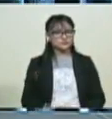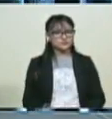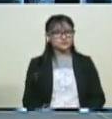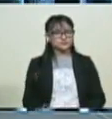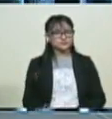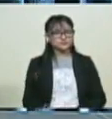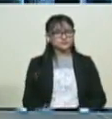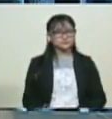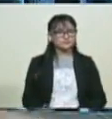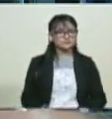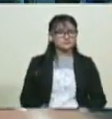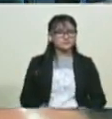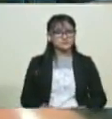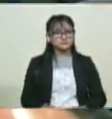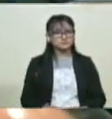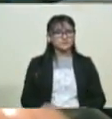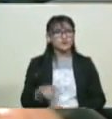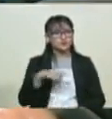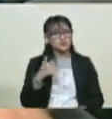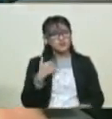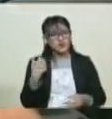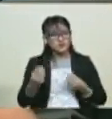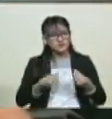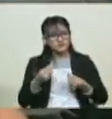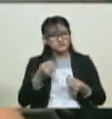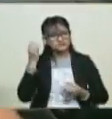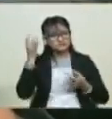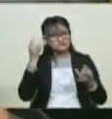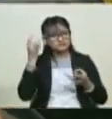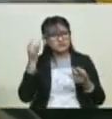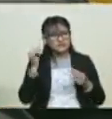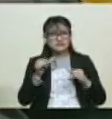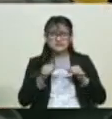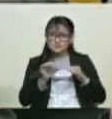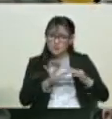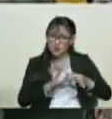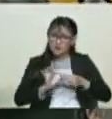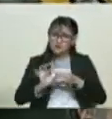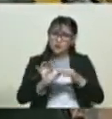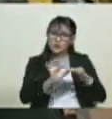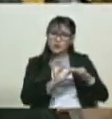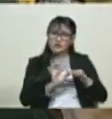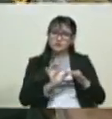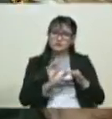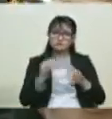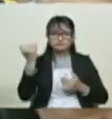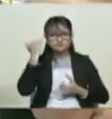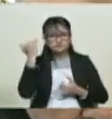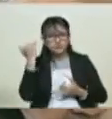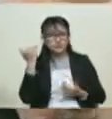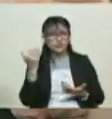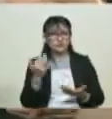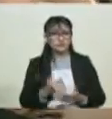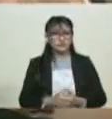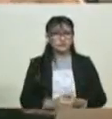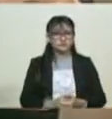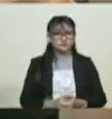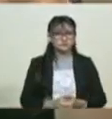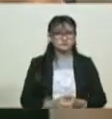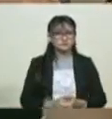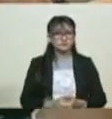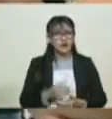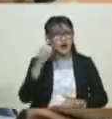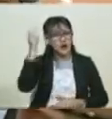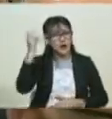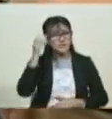que hemos tenido que ir creando inventando que seguiremos articulando con creatividad con audacia con